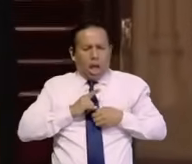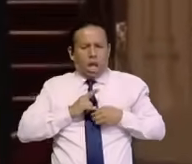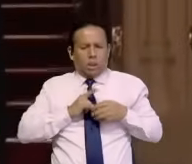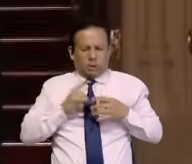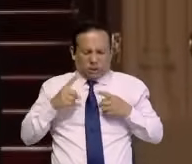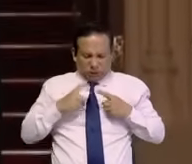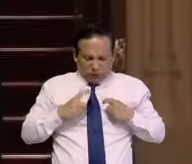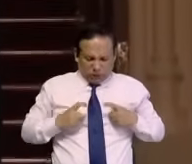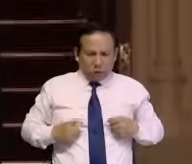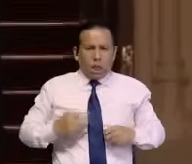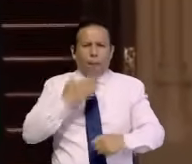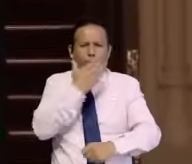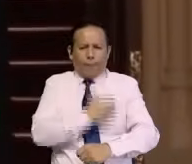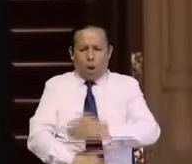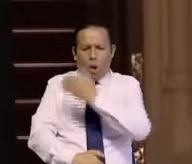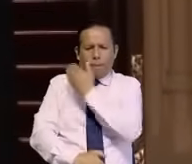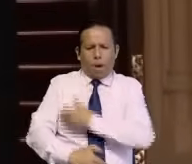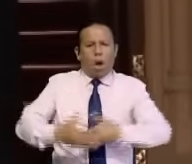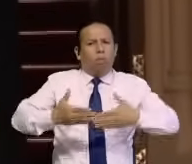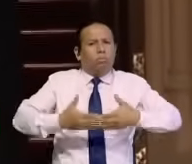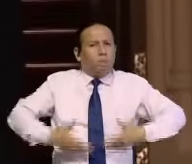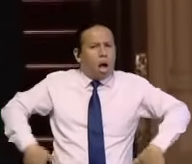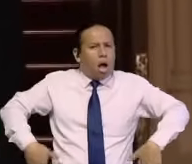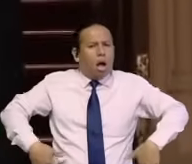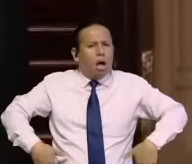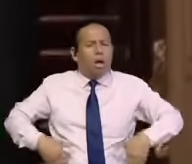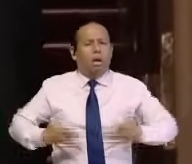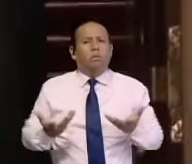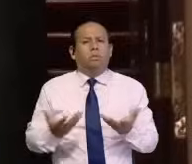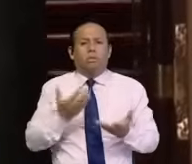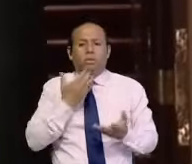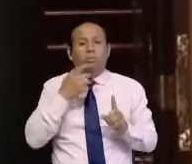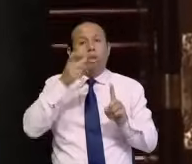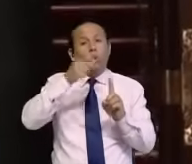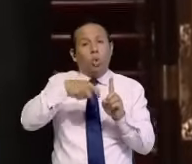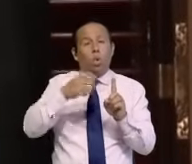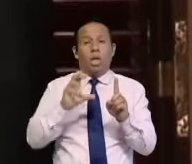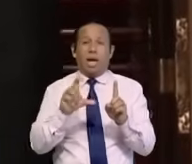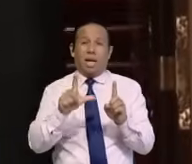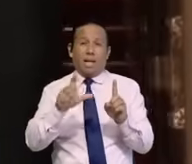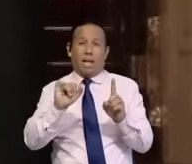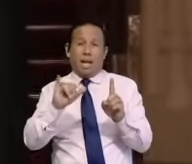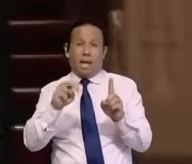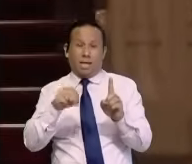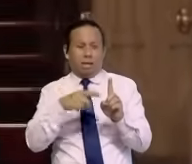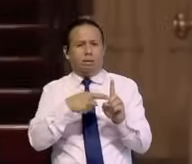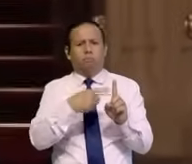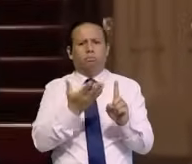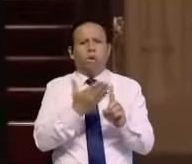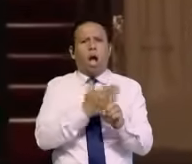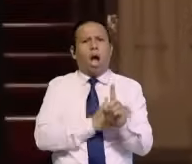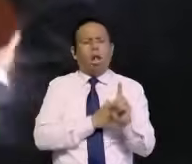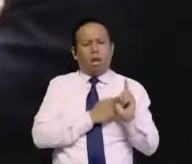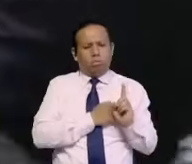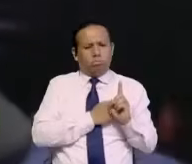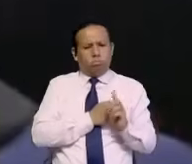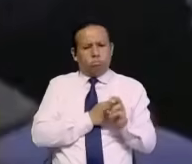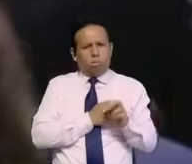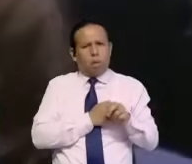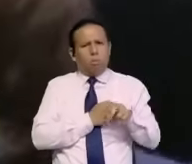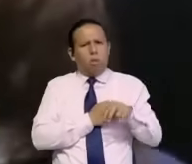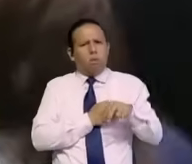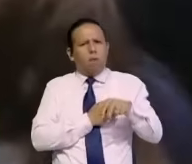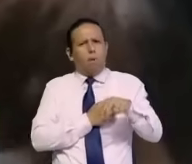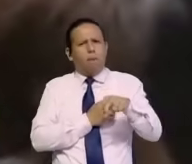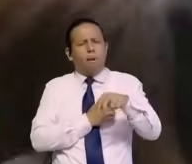y pies. Se trata del legislador Craig McKinley, quien al entrar caminando sin ayuda a la Cámara de los Comunes antes de la